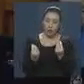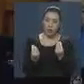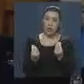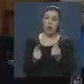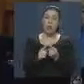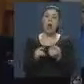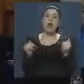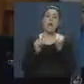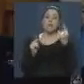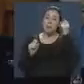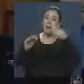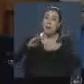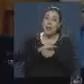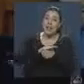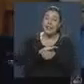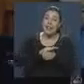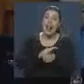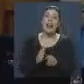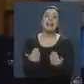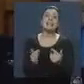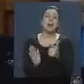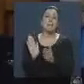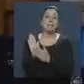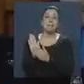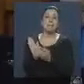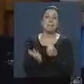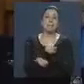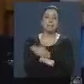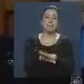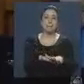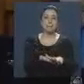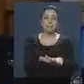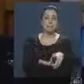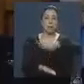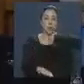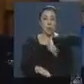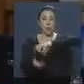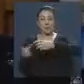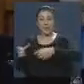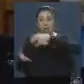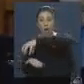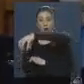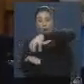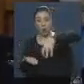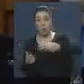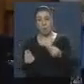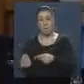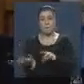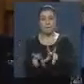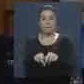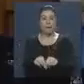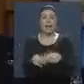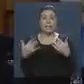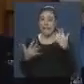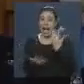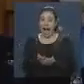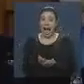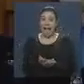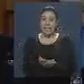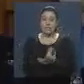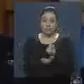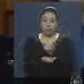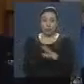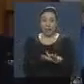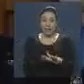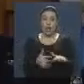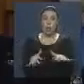llave para entrar a ellas es esta política de gratuidad. En nuestras comunas, hoy miles de familias ya cuentan con ella y